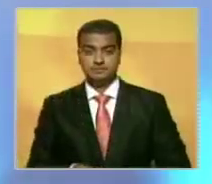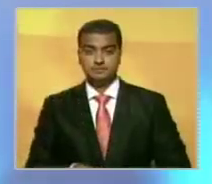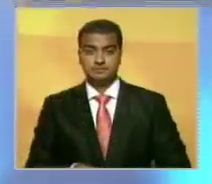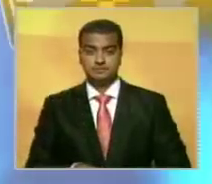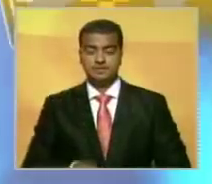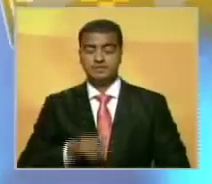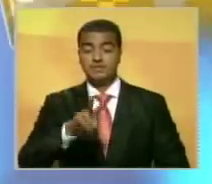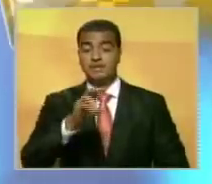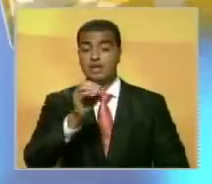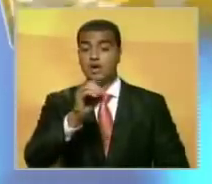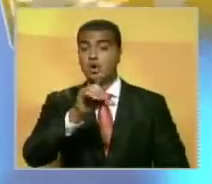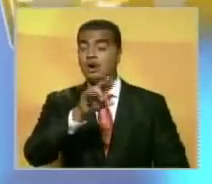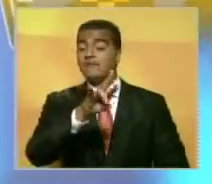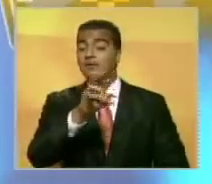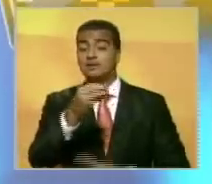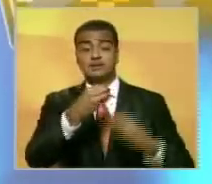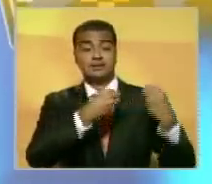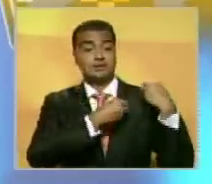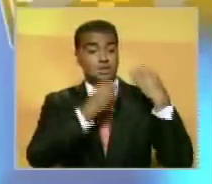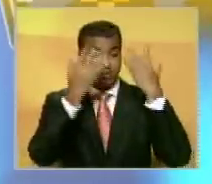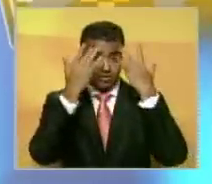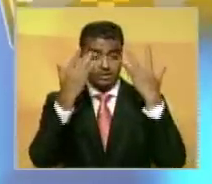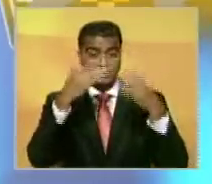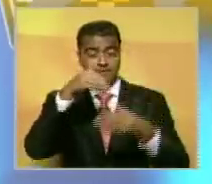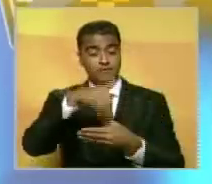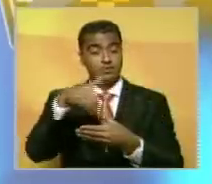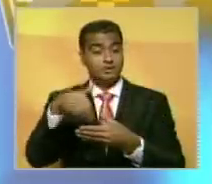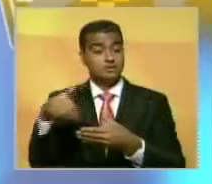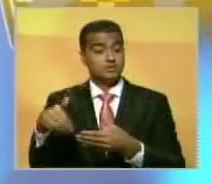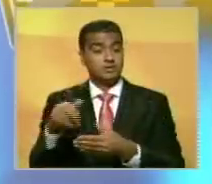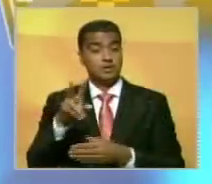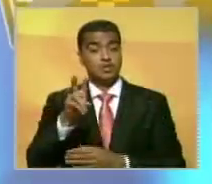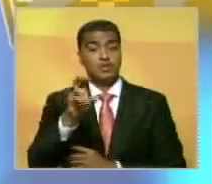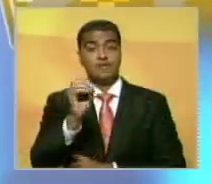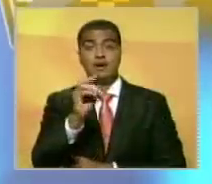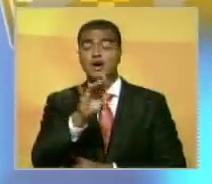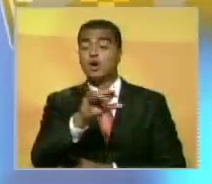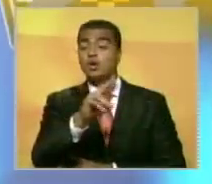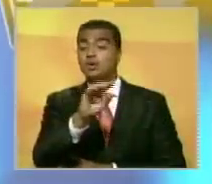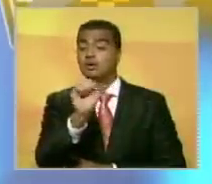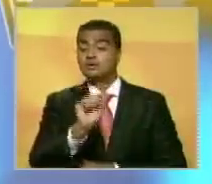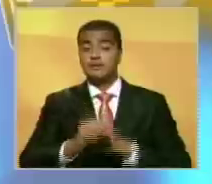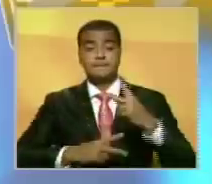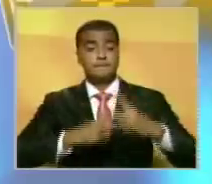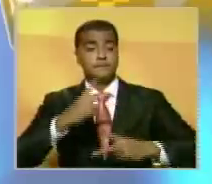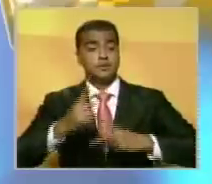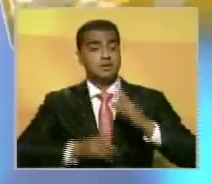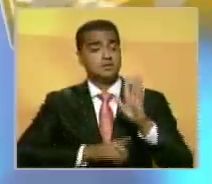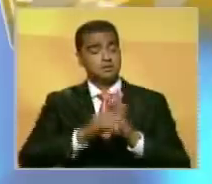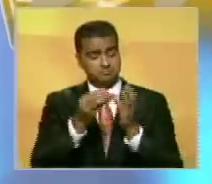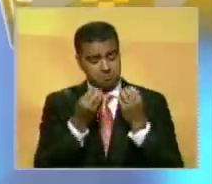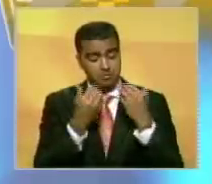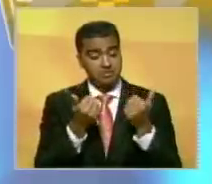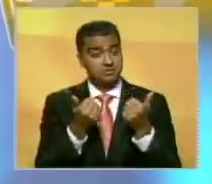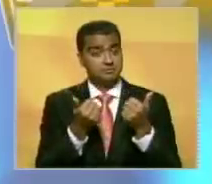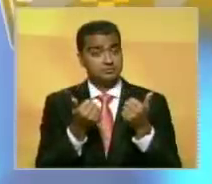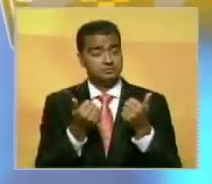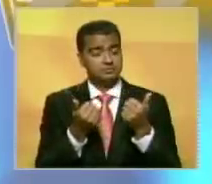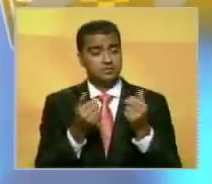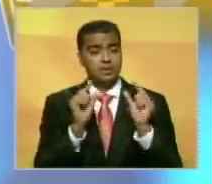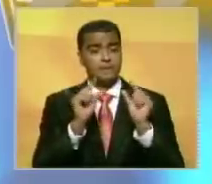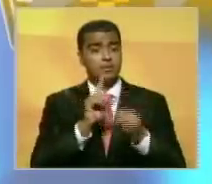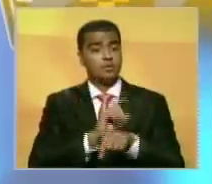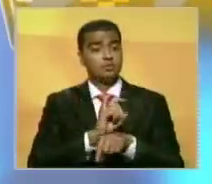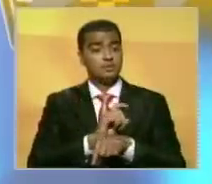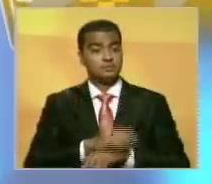Beatriz olabarría encargada de la logística de votación en New Orleans destacó que el proceso se ha desarrollado muy bien a pesar del corto